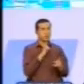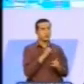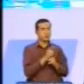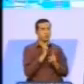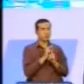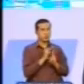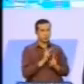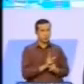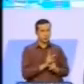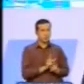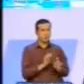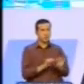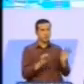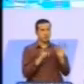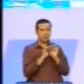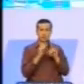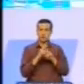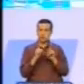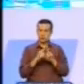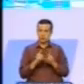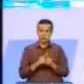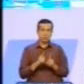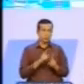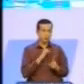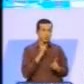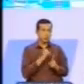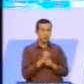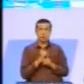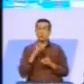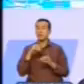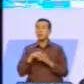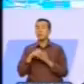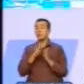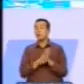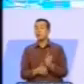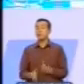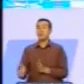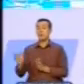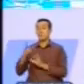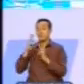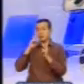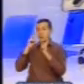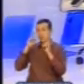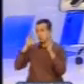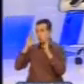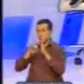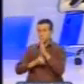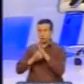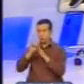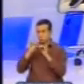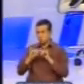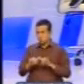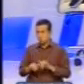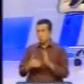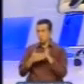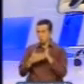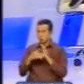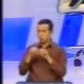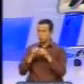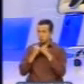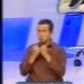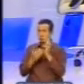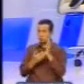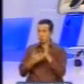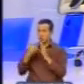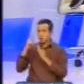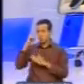los énfasis, los elementos diferenciadores, por supuesto, pero dentro de una misma visión de desarrollo, de modelo de sociedad, de modelo de